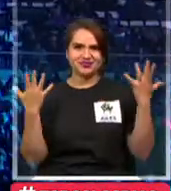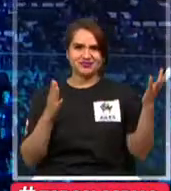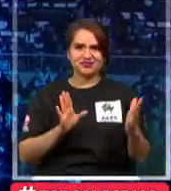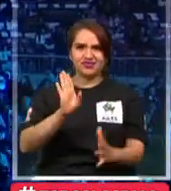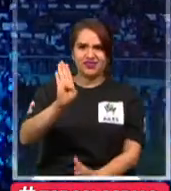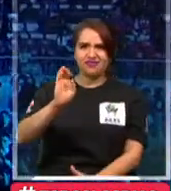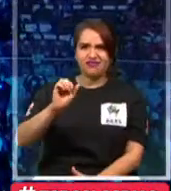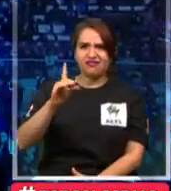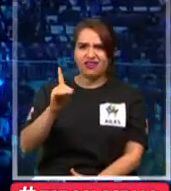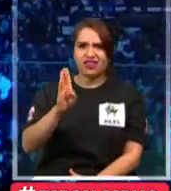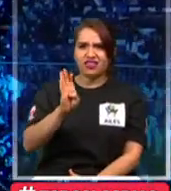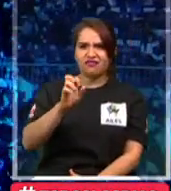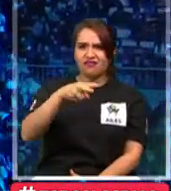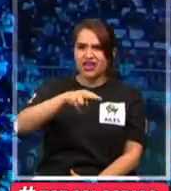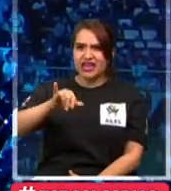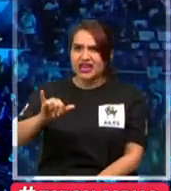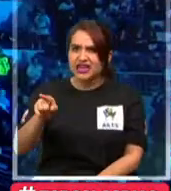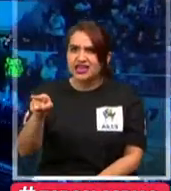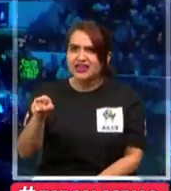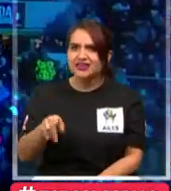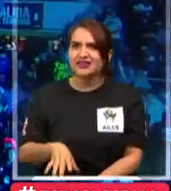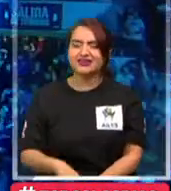Batán. Mara,